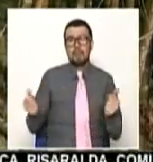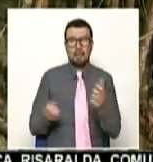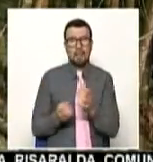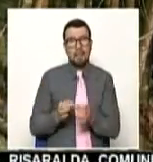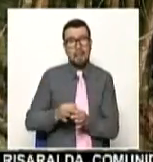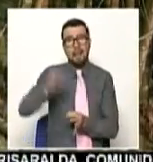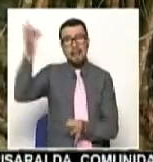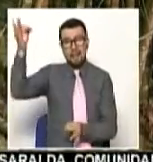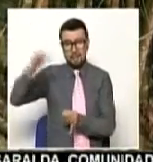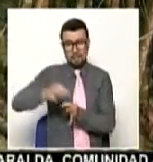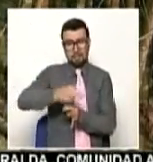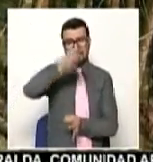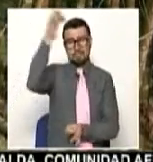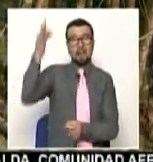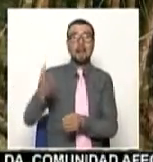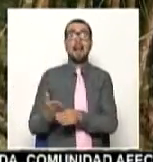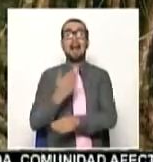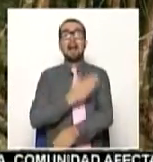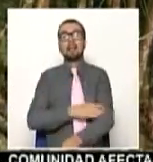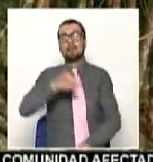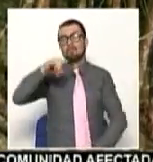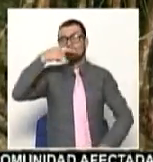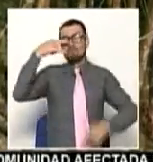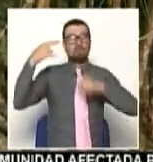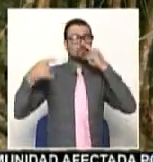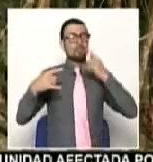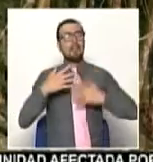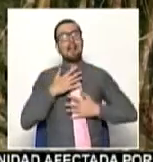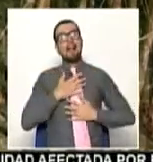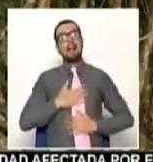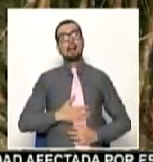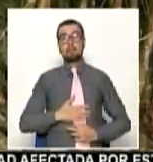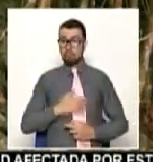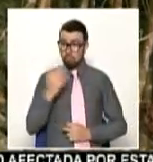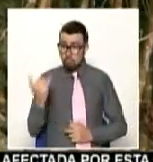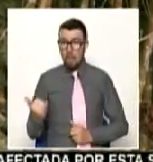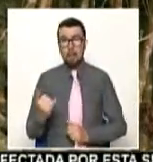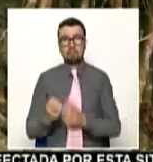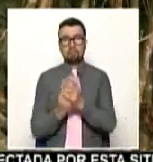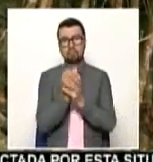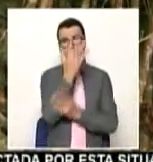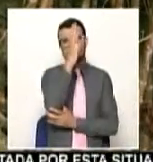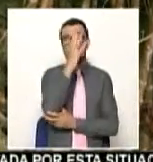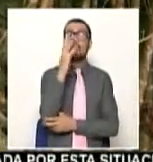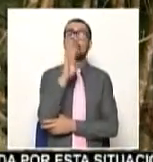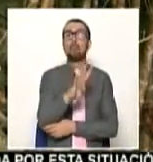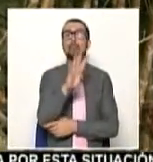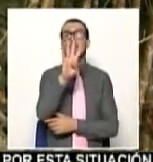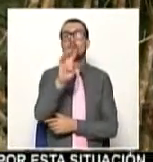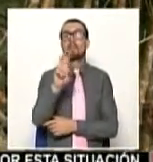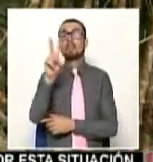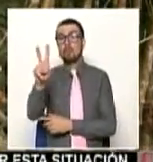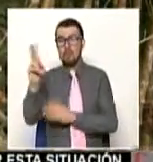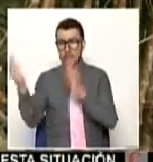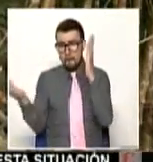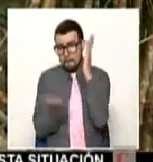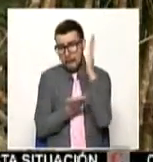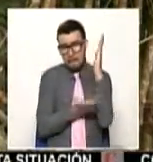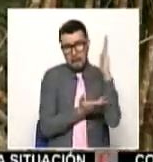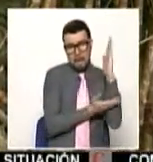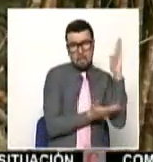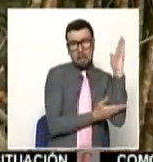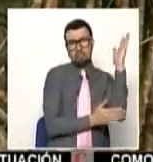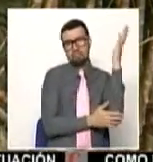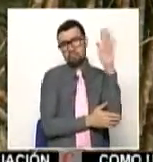que antes brindaba aire fresco a los habitantes del barrio Boston, hasta que se talaron 492 palos entre bambú, guadua, caña